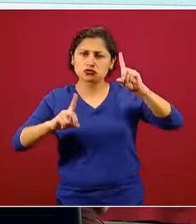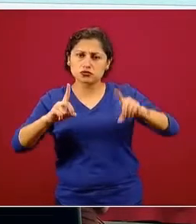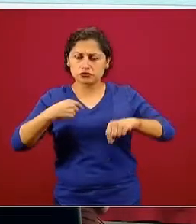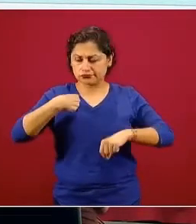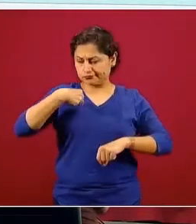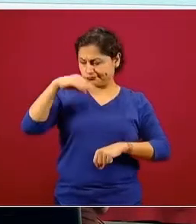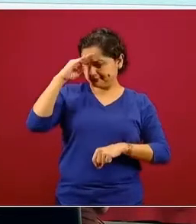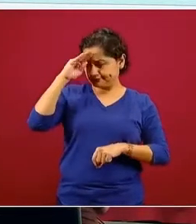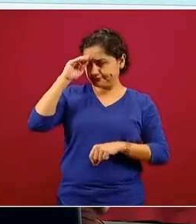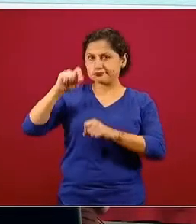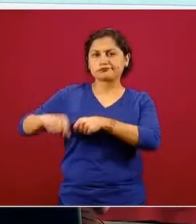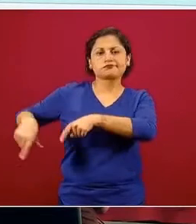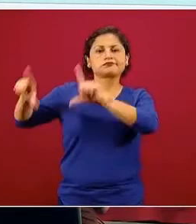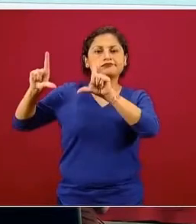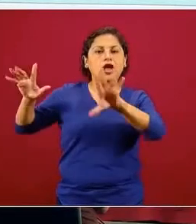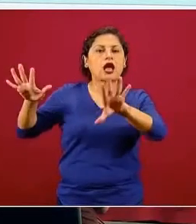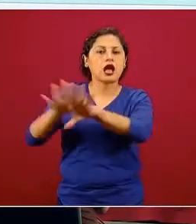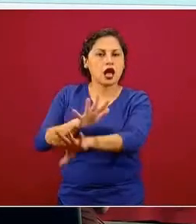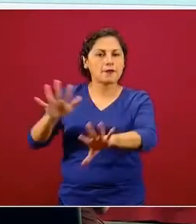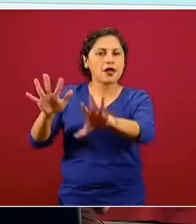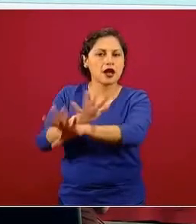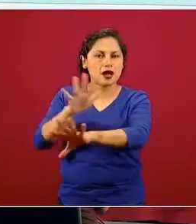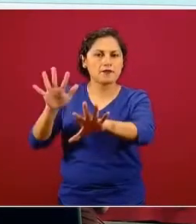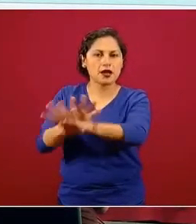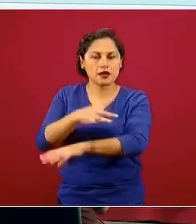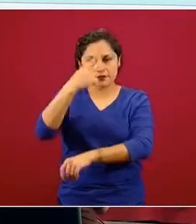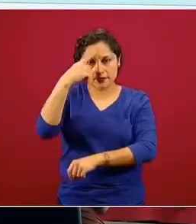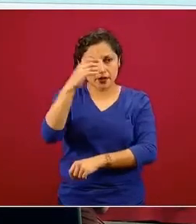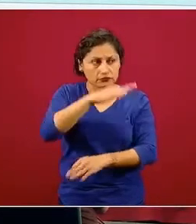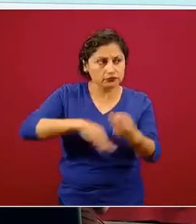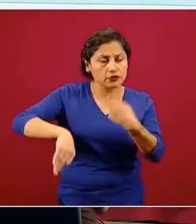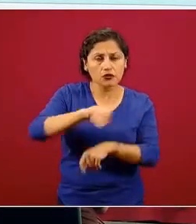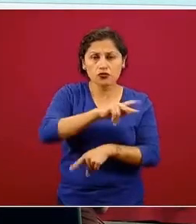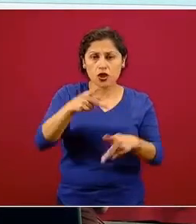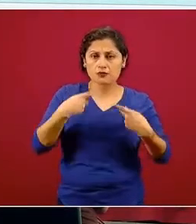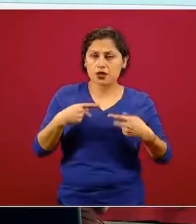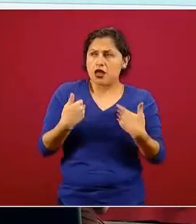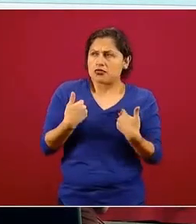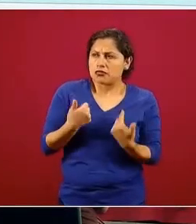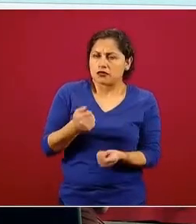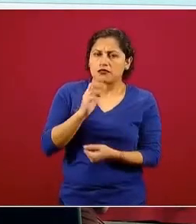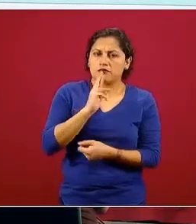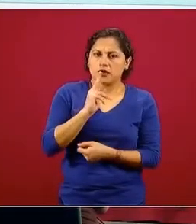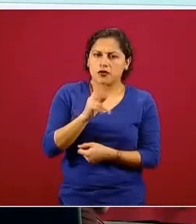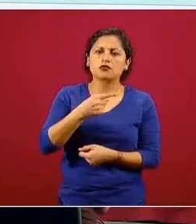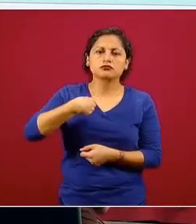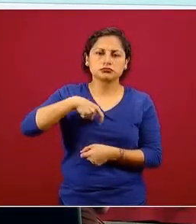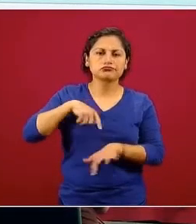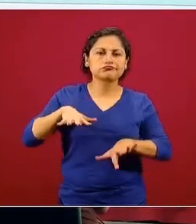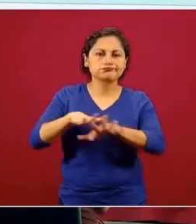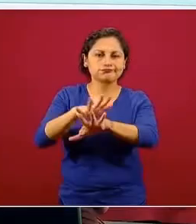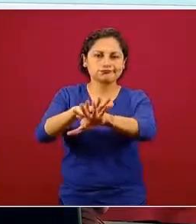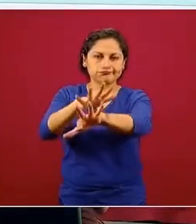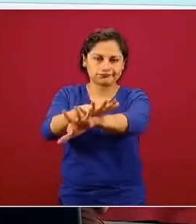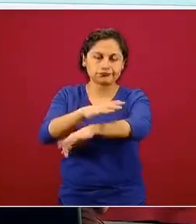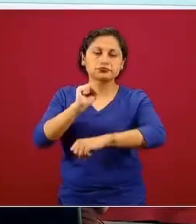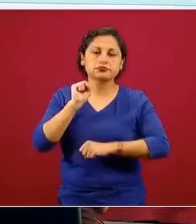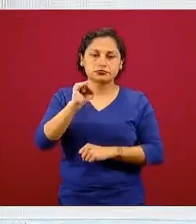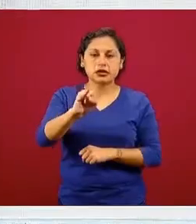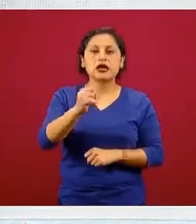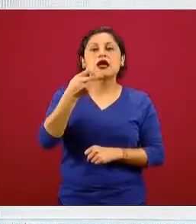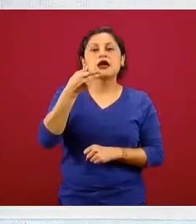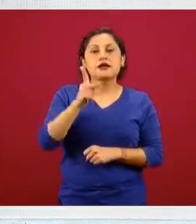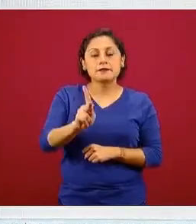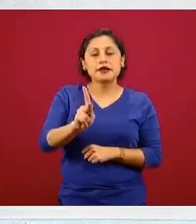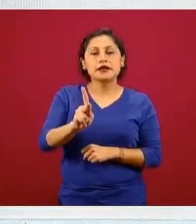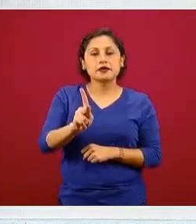lo que la sociedad ha considerado más útil, y lo hemos ido cambiando, lo hemos ido adaptando. Pero en todo momento, cuando dejamos de